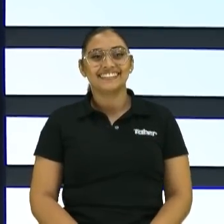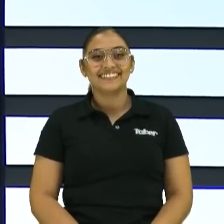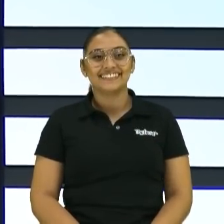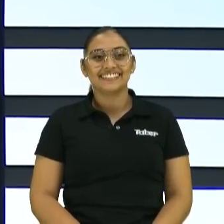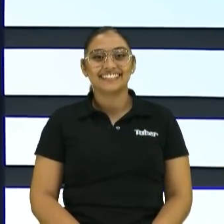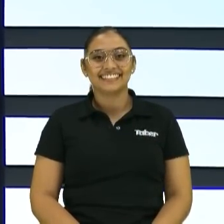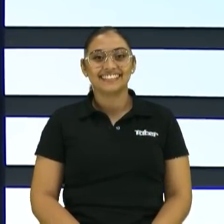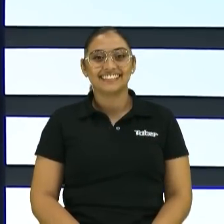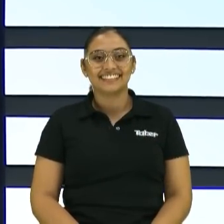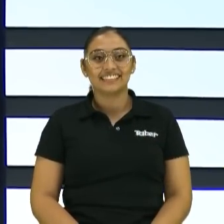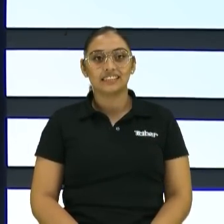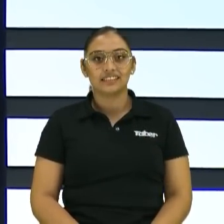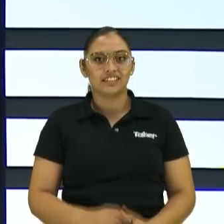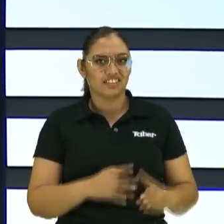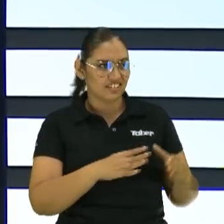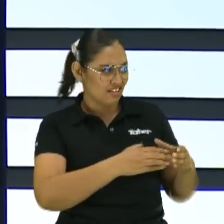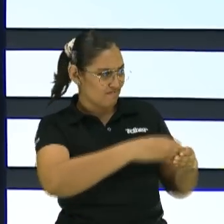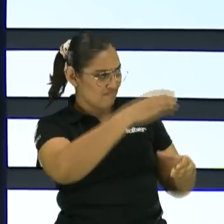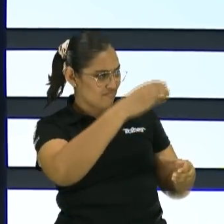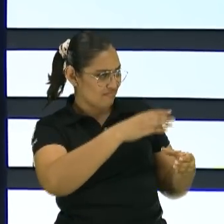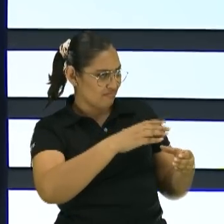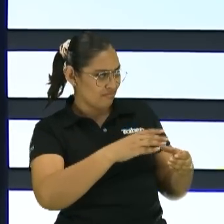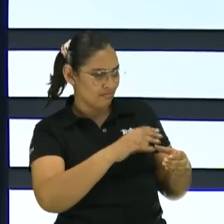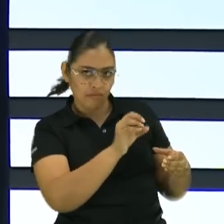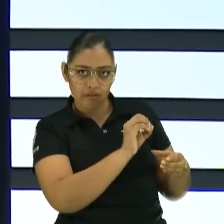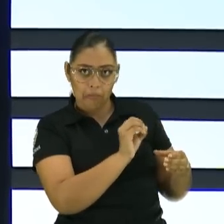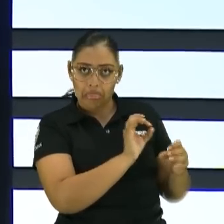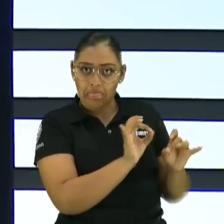y ya no estaba